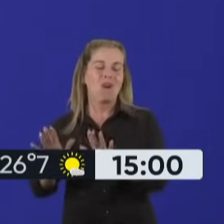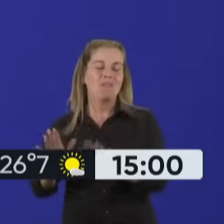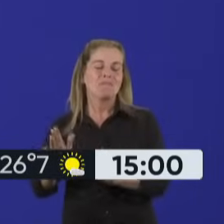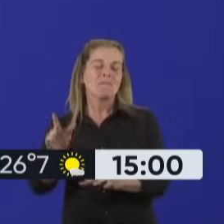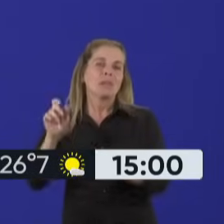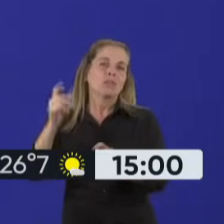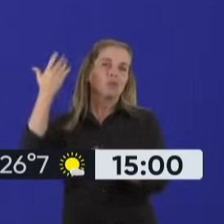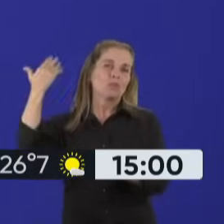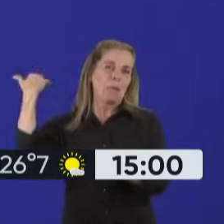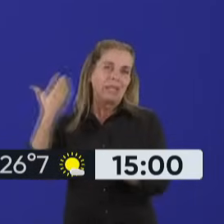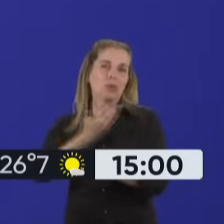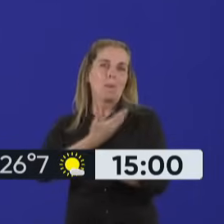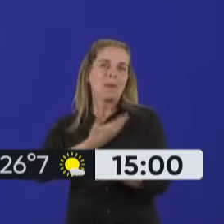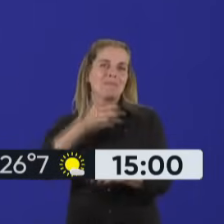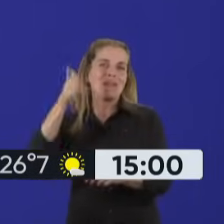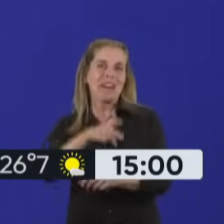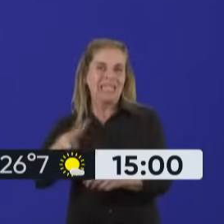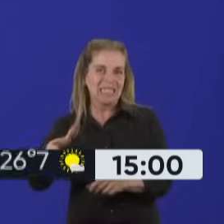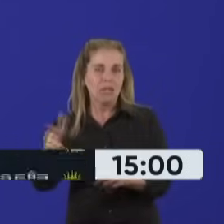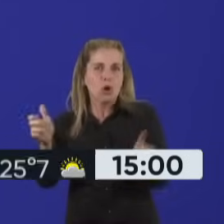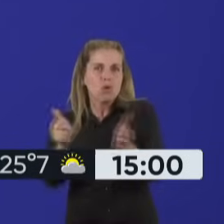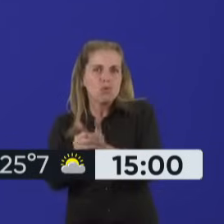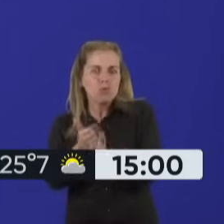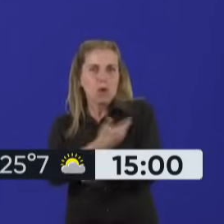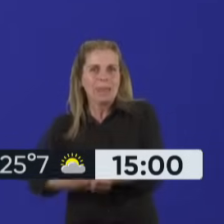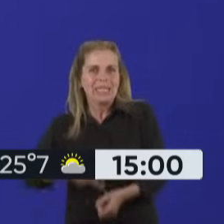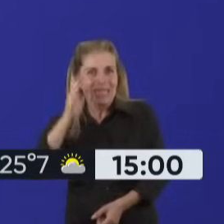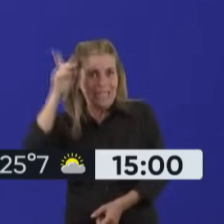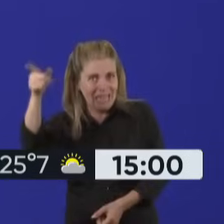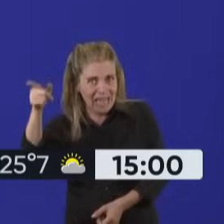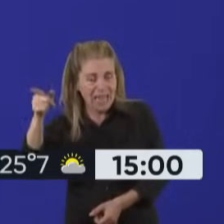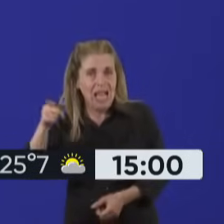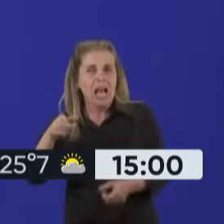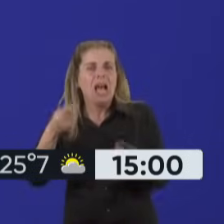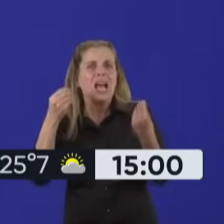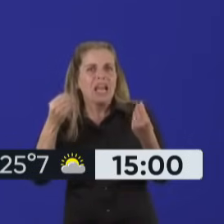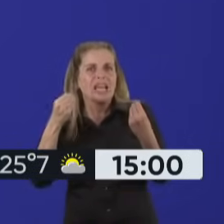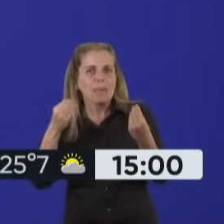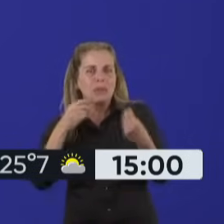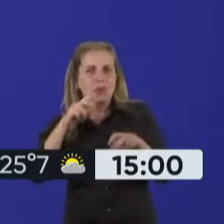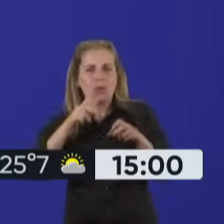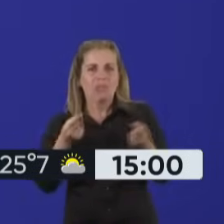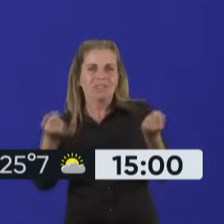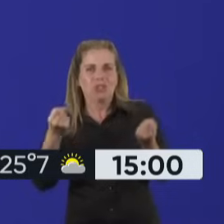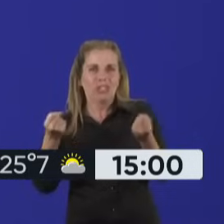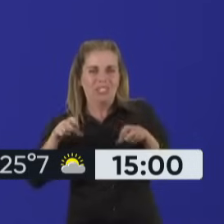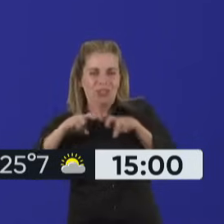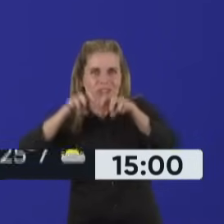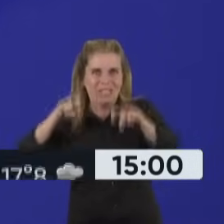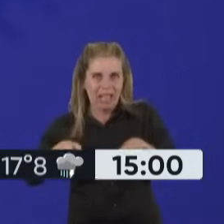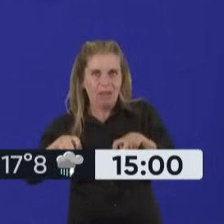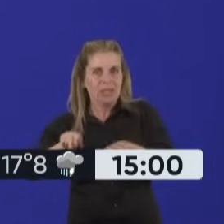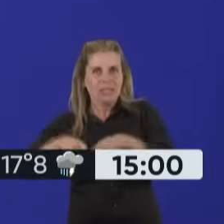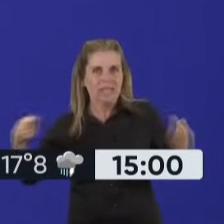Meloni, justo se les había roto el carrito, era un carrito de golf, pero se rompió y entonces tardaron en